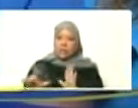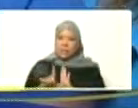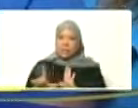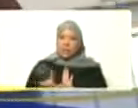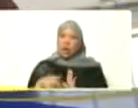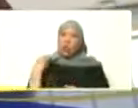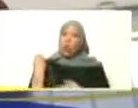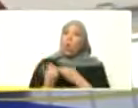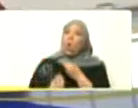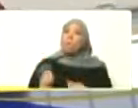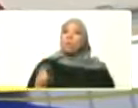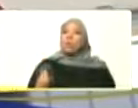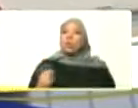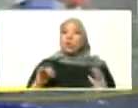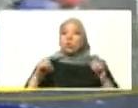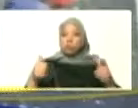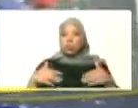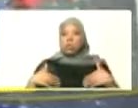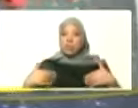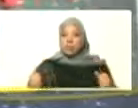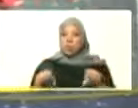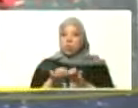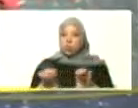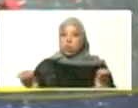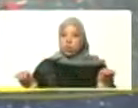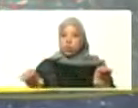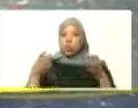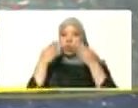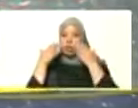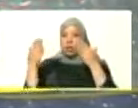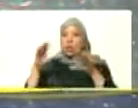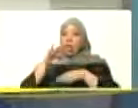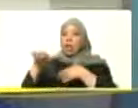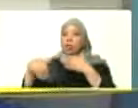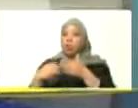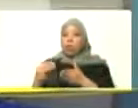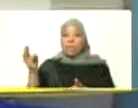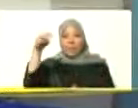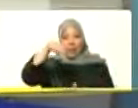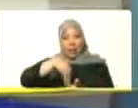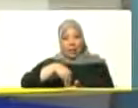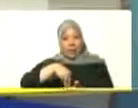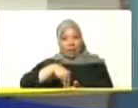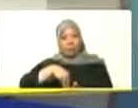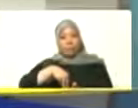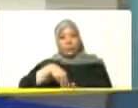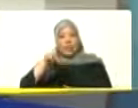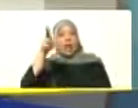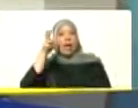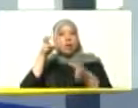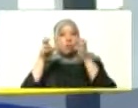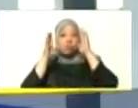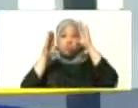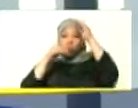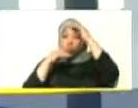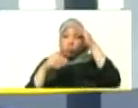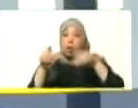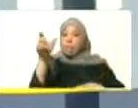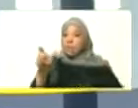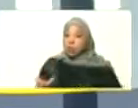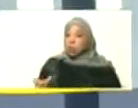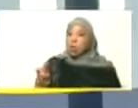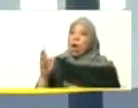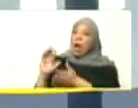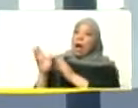cómo van las brigadas tanto de salud como de educación en todo el estado Miranda, pero también escuchando a las voceras y a los voceros